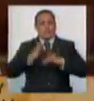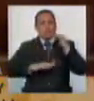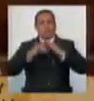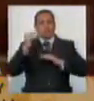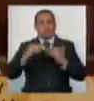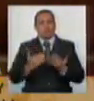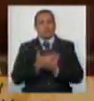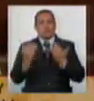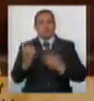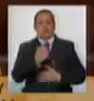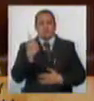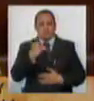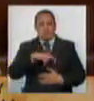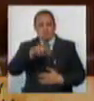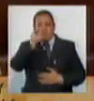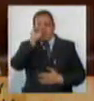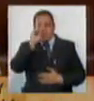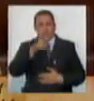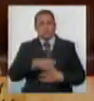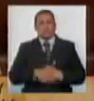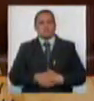construiremos en todo el país.